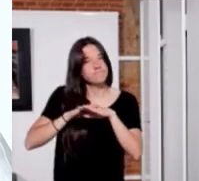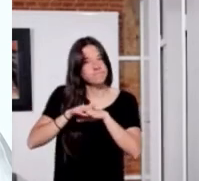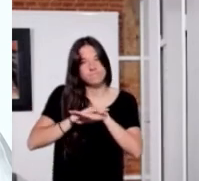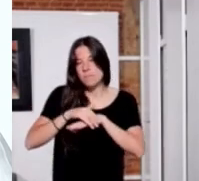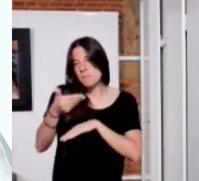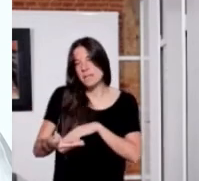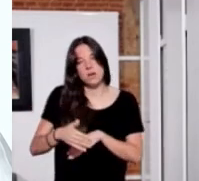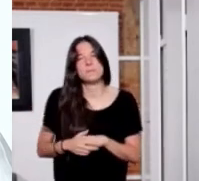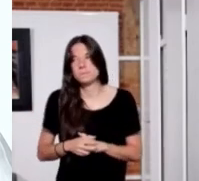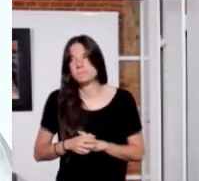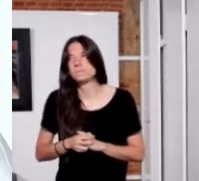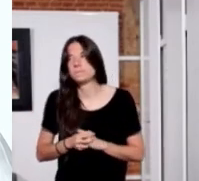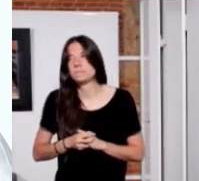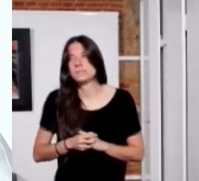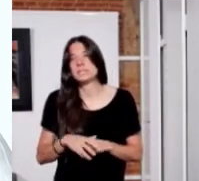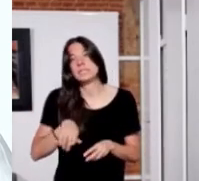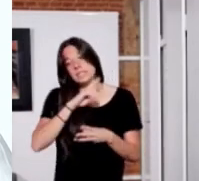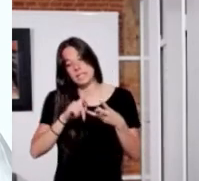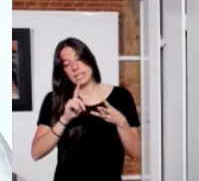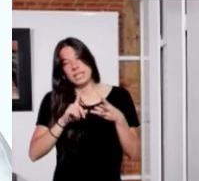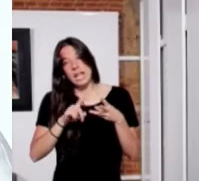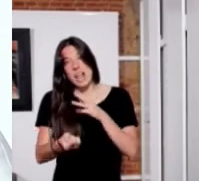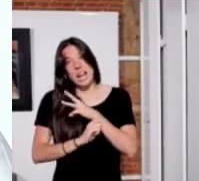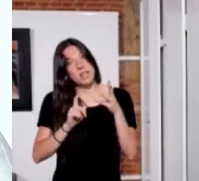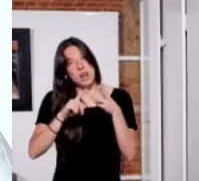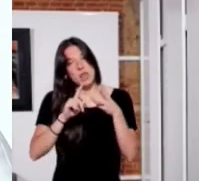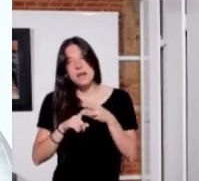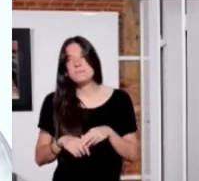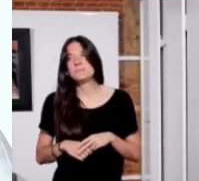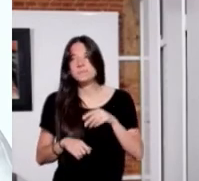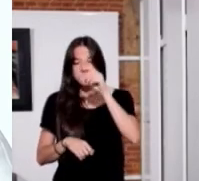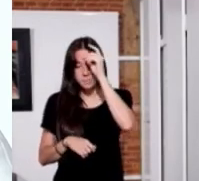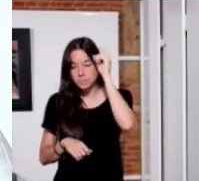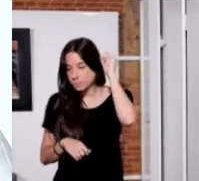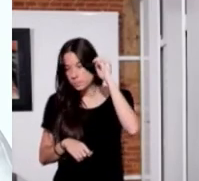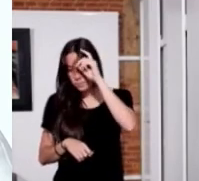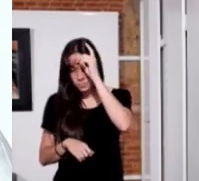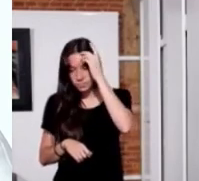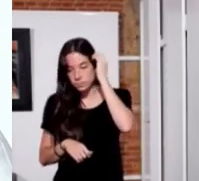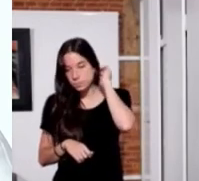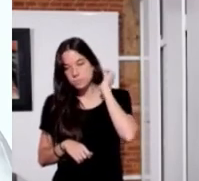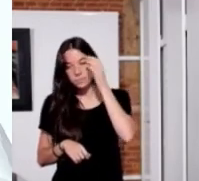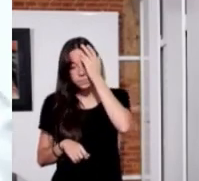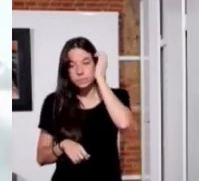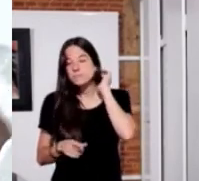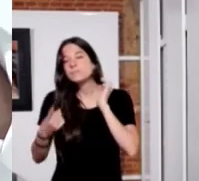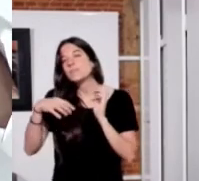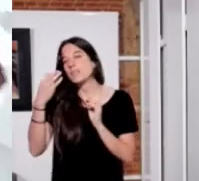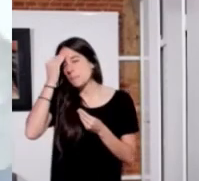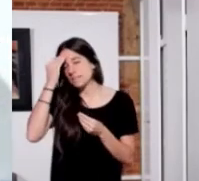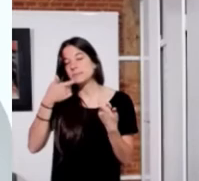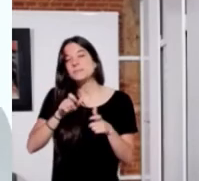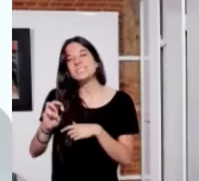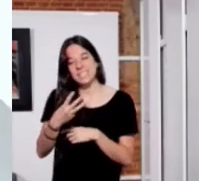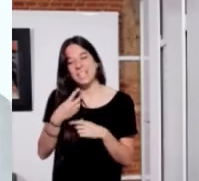me parece absolutamente básica. Y la tercera clave es... tenemos que pensar el tercer sector no como